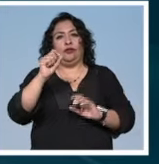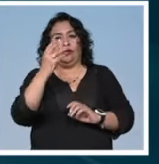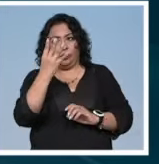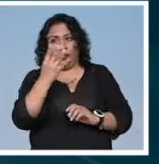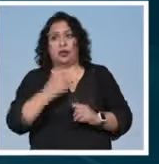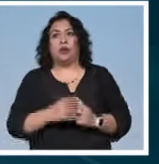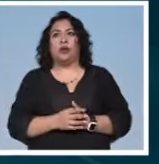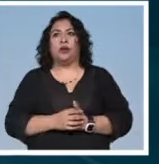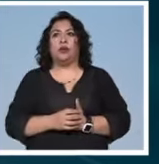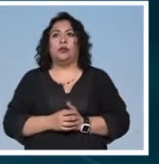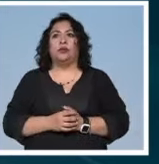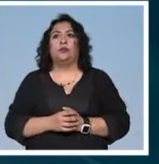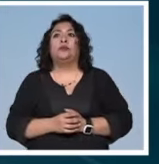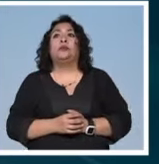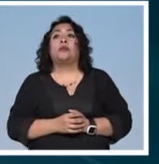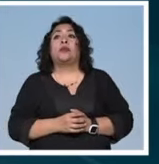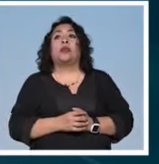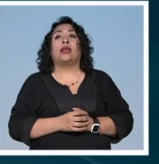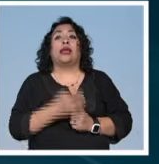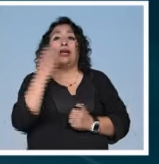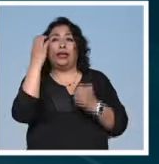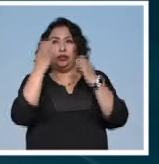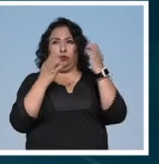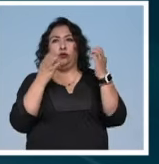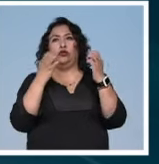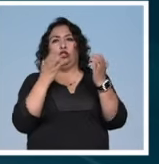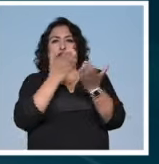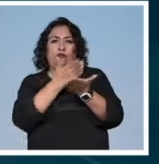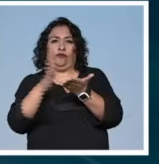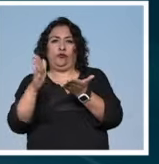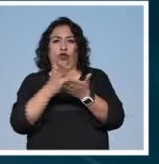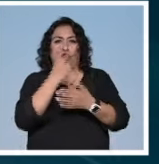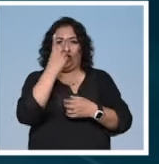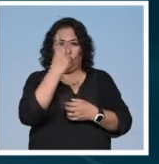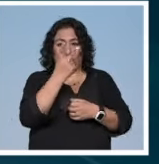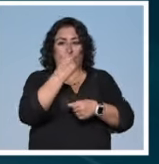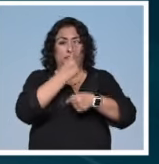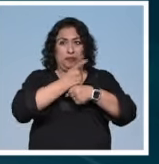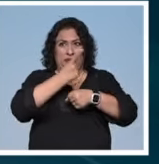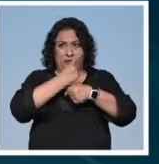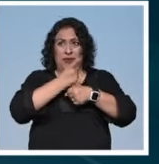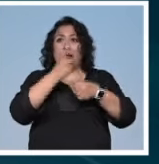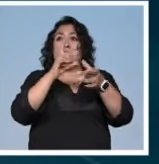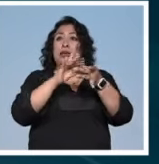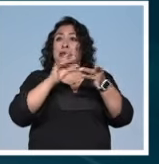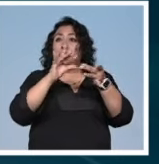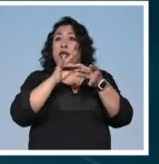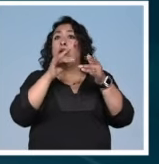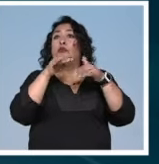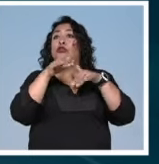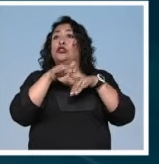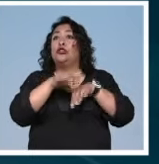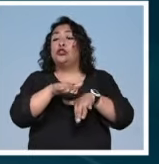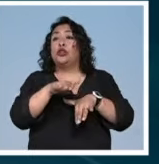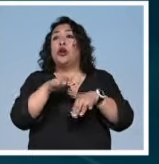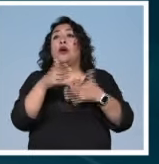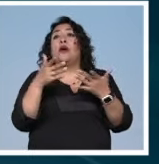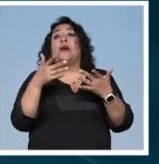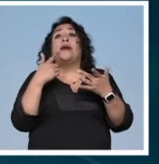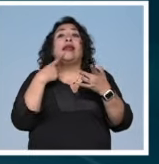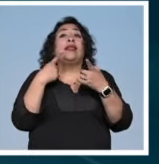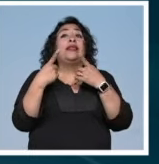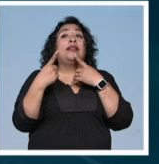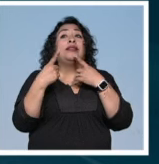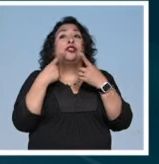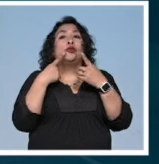1824. Dividimos esta exposición conmemorativa en dos partes. En esta primera hablamos de las discusiones